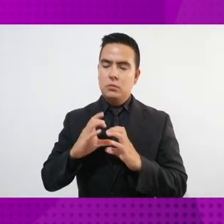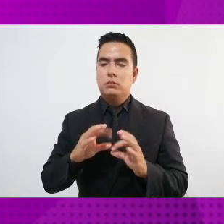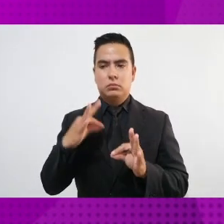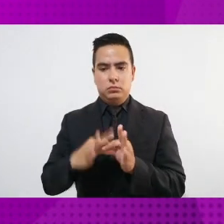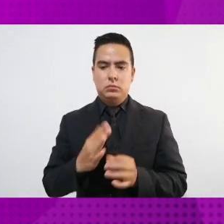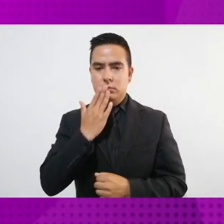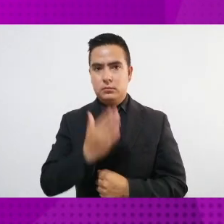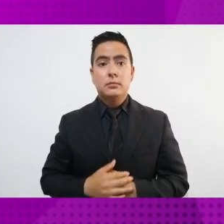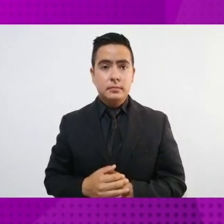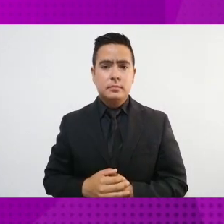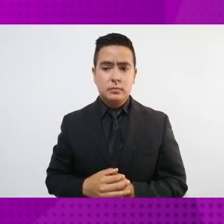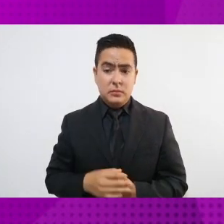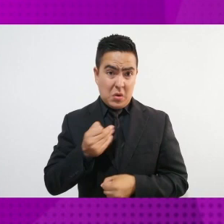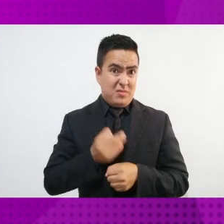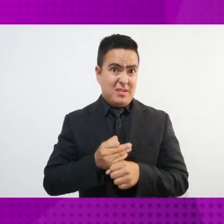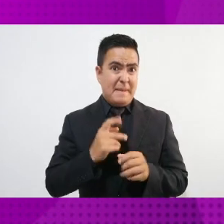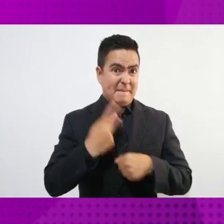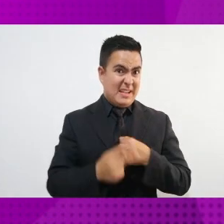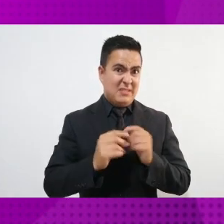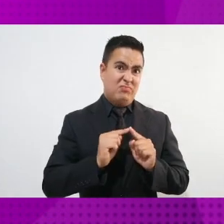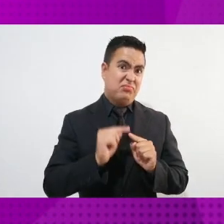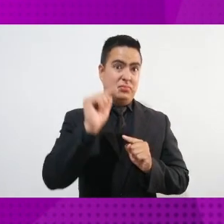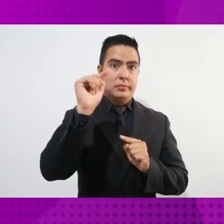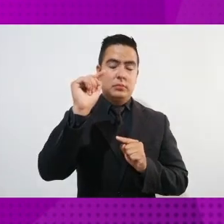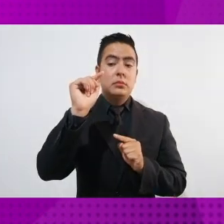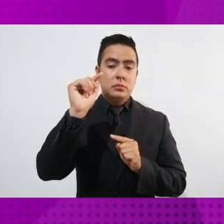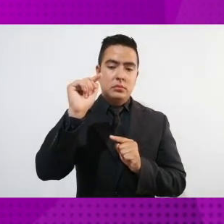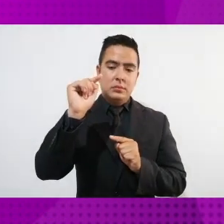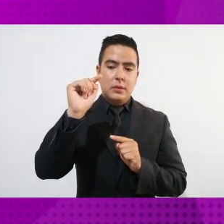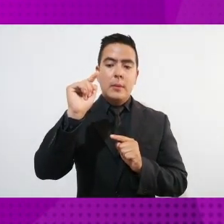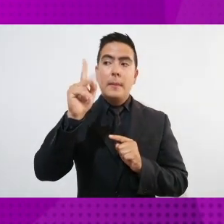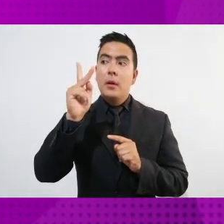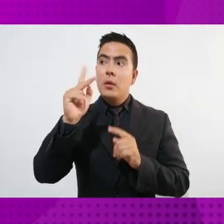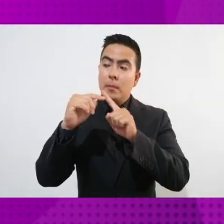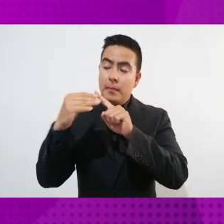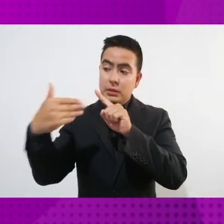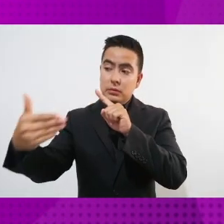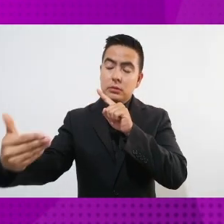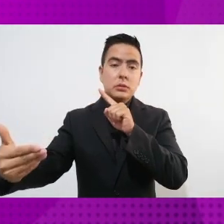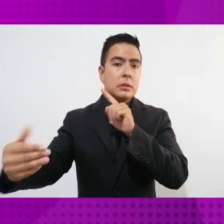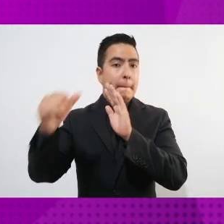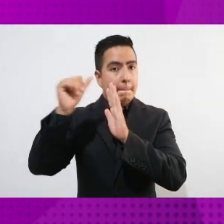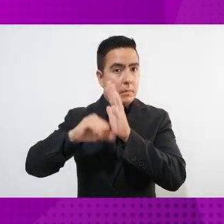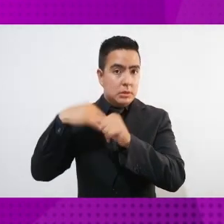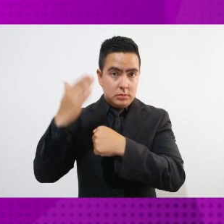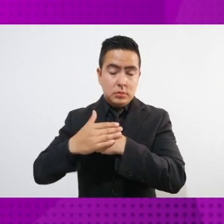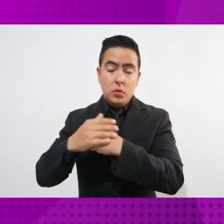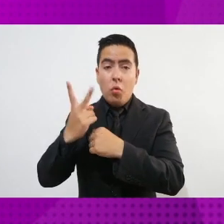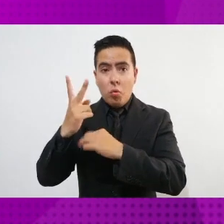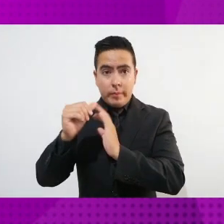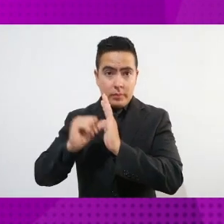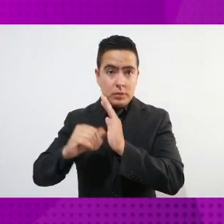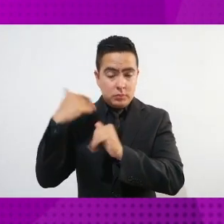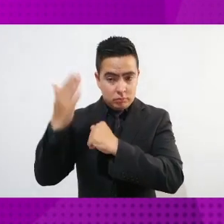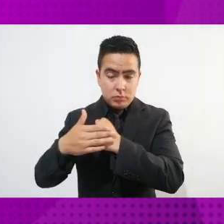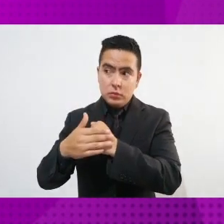es, digamos, el punto que me gustaría enfatizar, ¿no? Este punto en el que nos encontramos hoy no será el mismo casi con toda seguridad el mes que viene